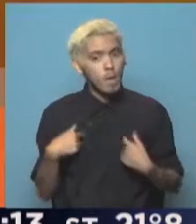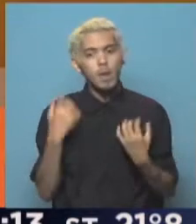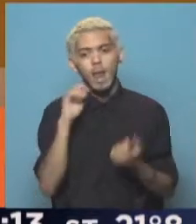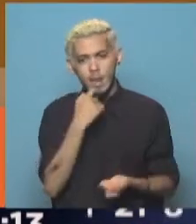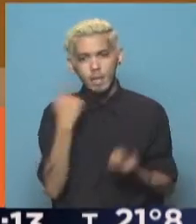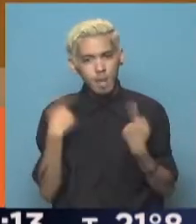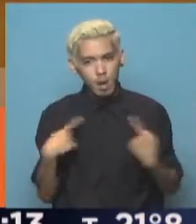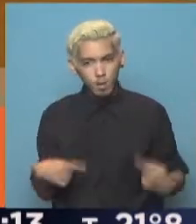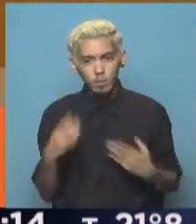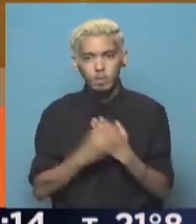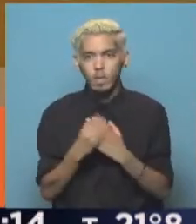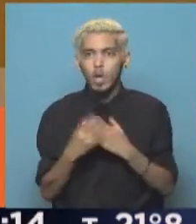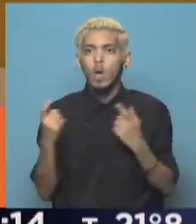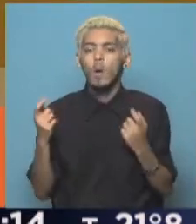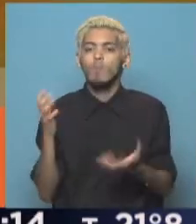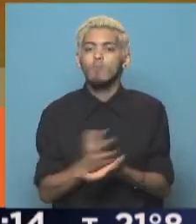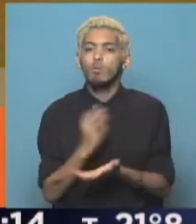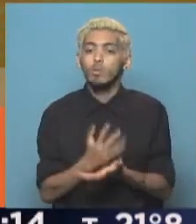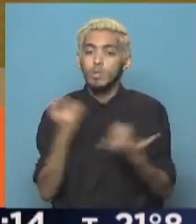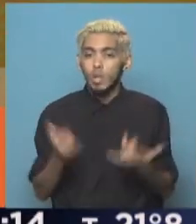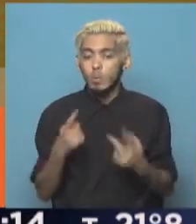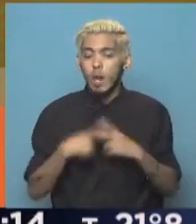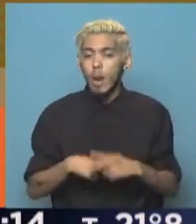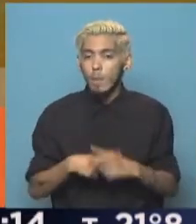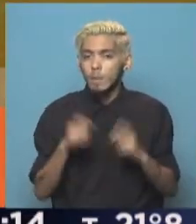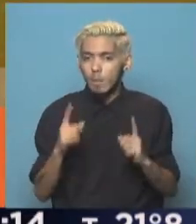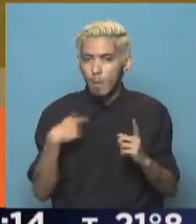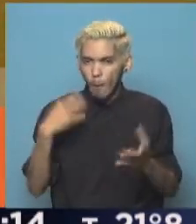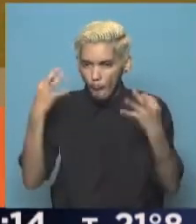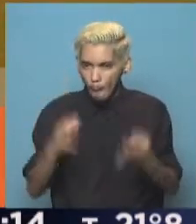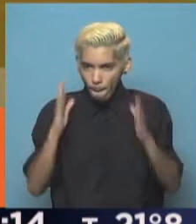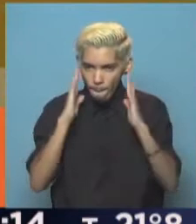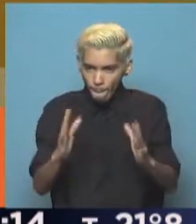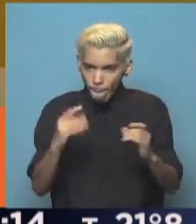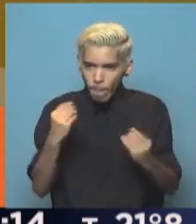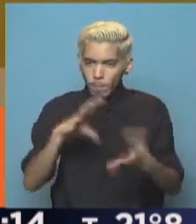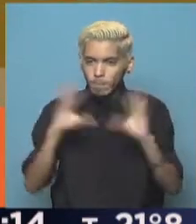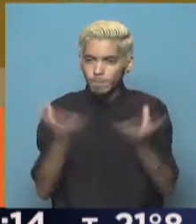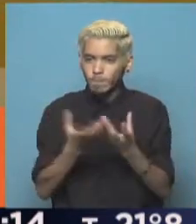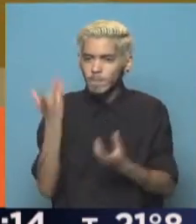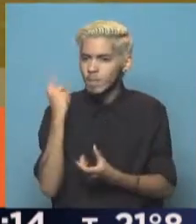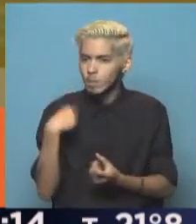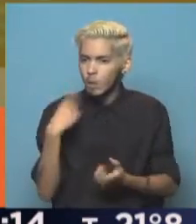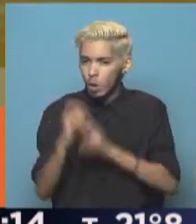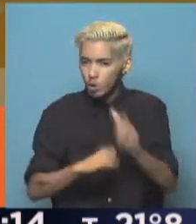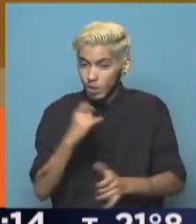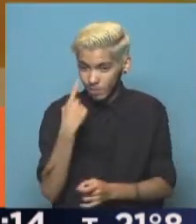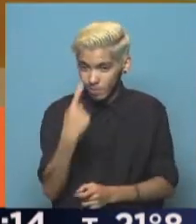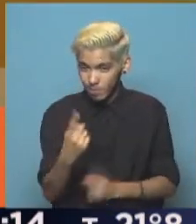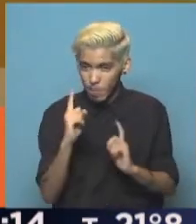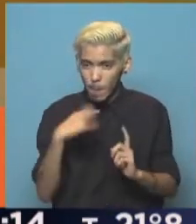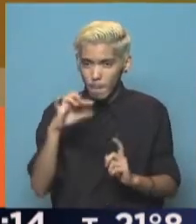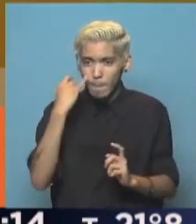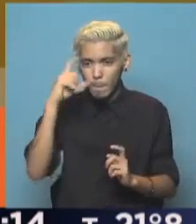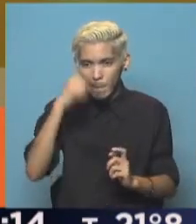novedad que desde el ministerio de producción ahora tenemos una herramienta de financiamiento bien concreta para este mundo cosa acabas de mencionar que es es el de la